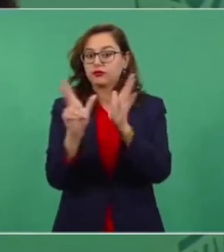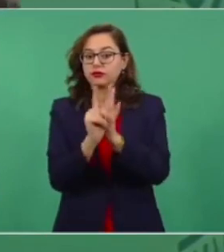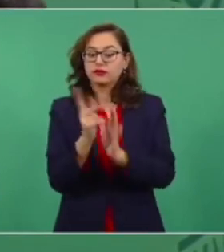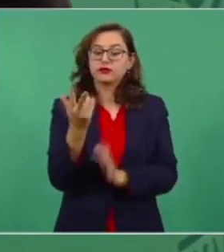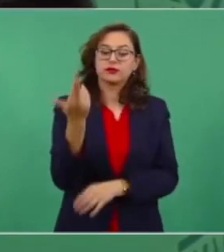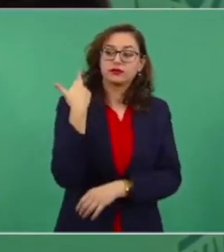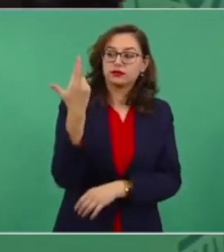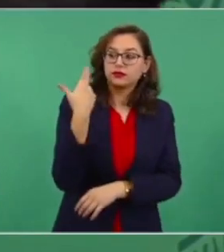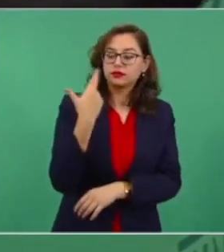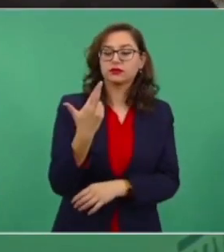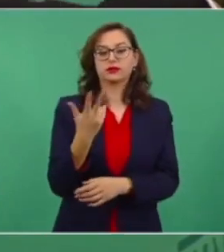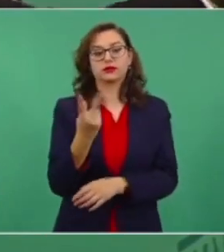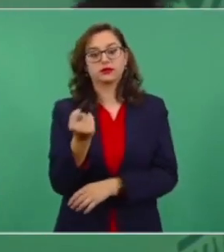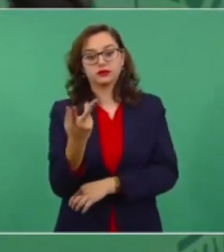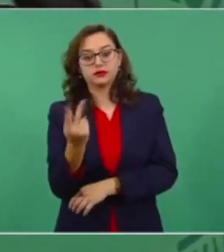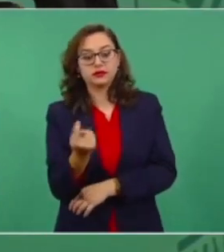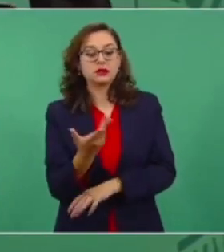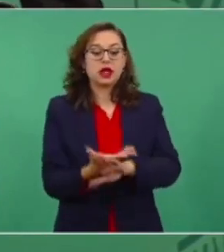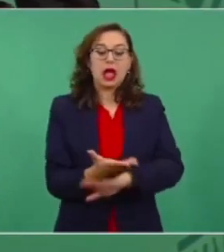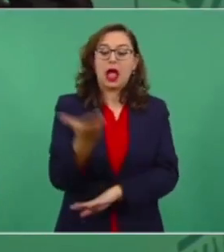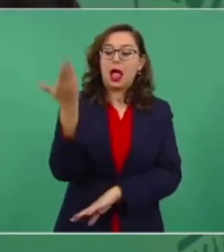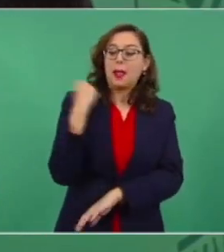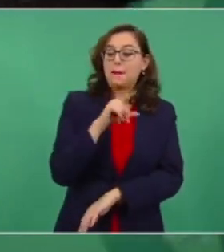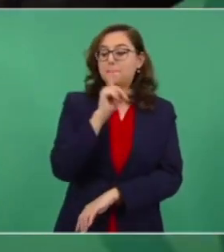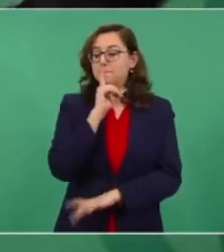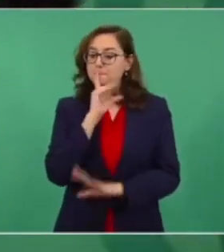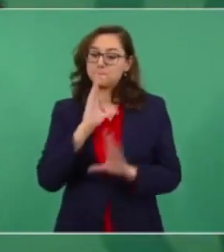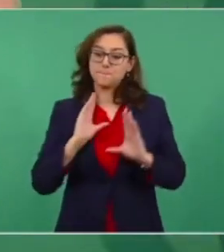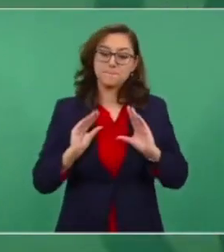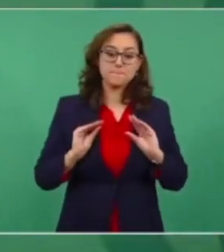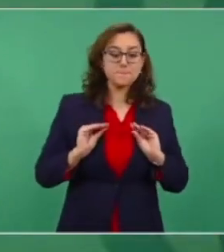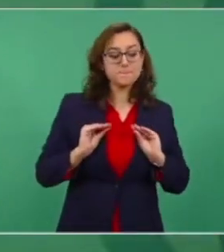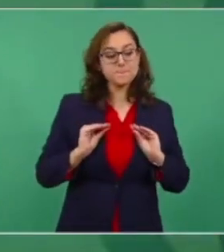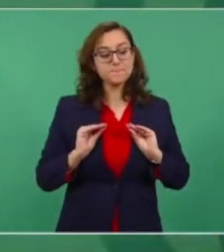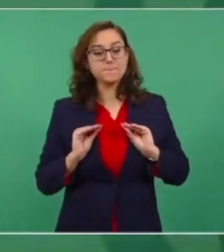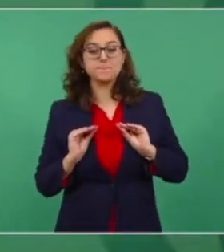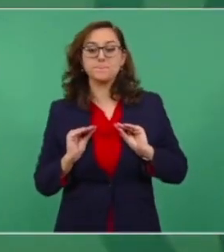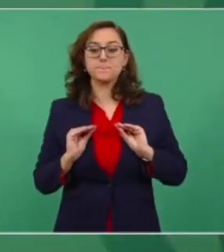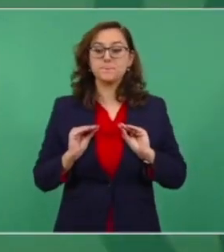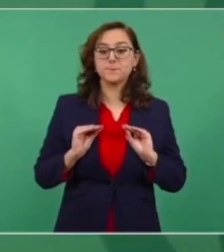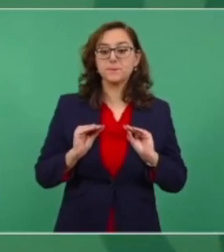que jugaban un papel para mediatizar,